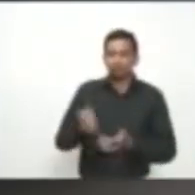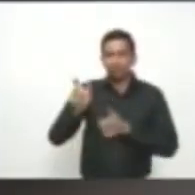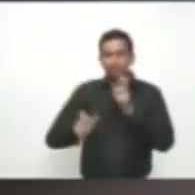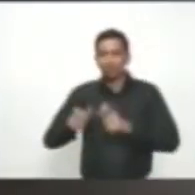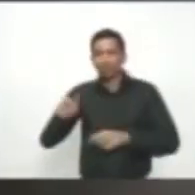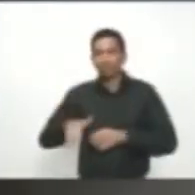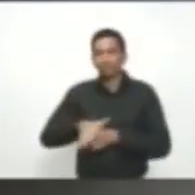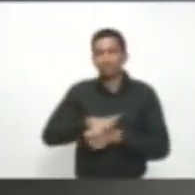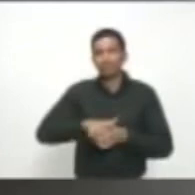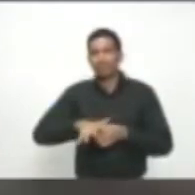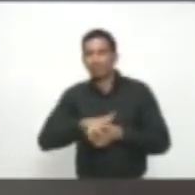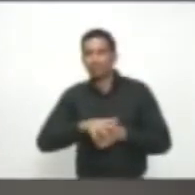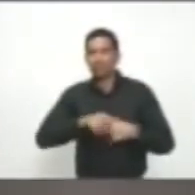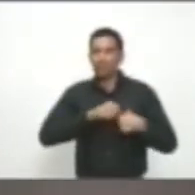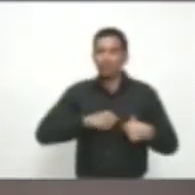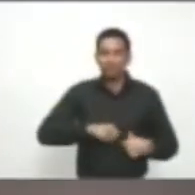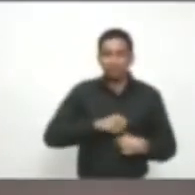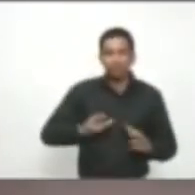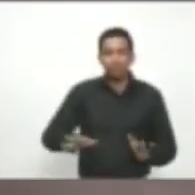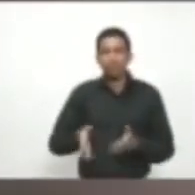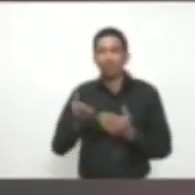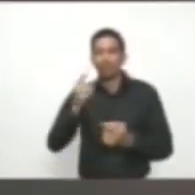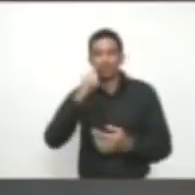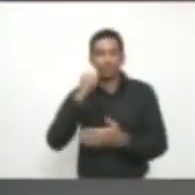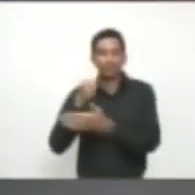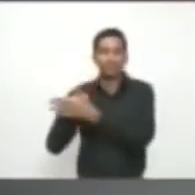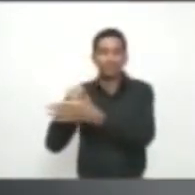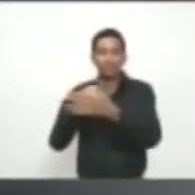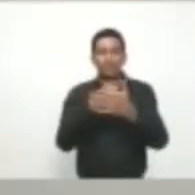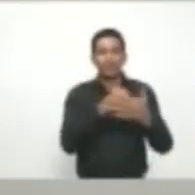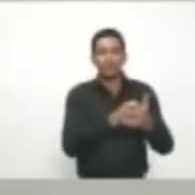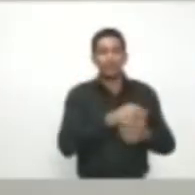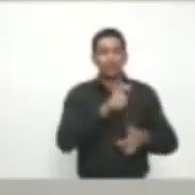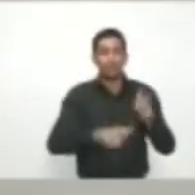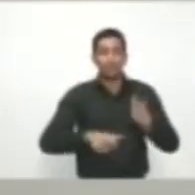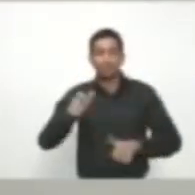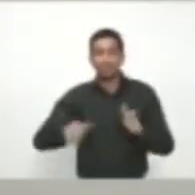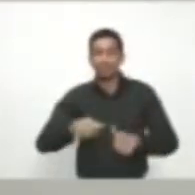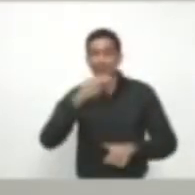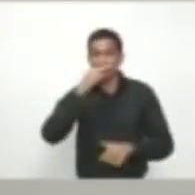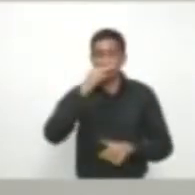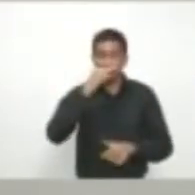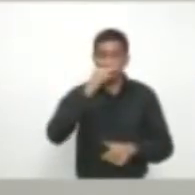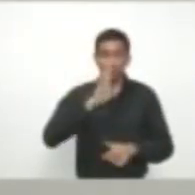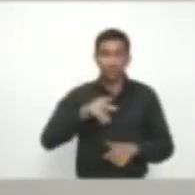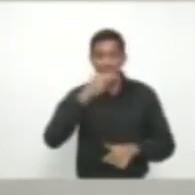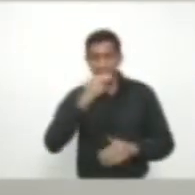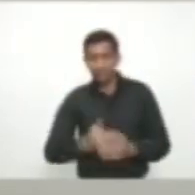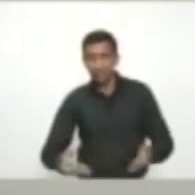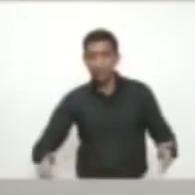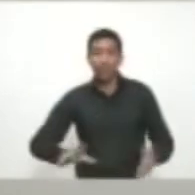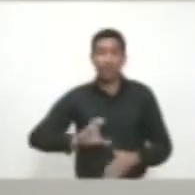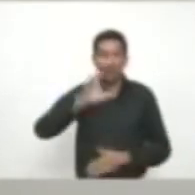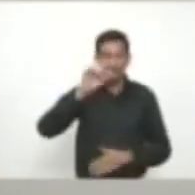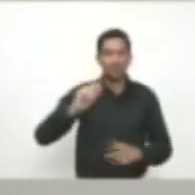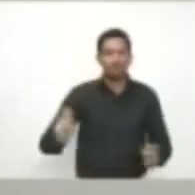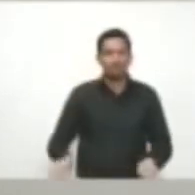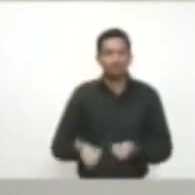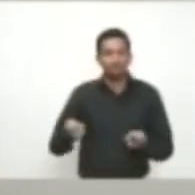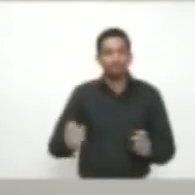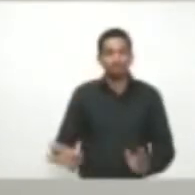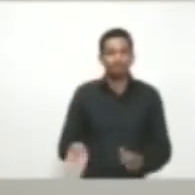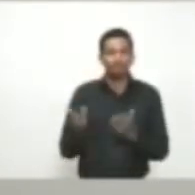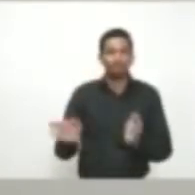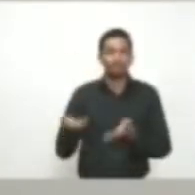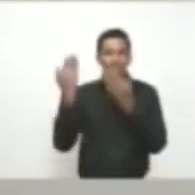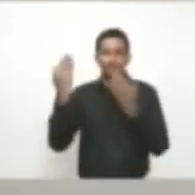estará liderando una campaña para niños con cáncer. Mario Alberto espera seguir aprovechando el don de su música para seguir alegrando